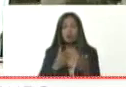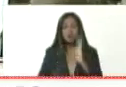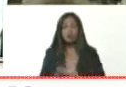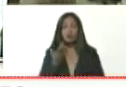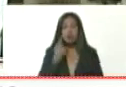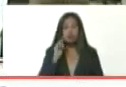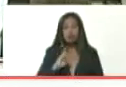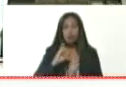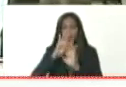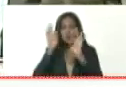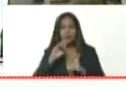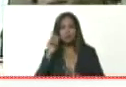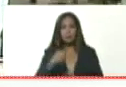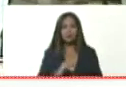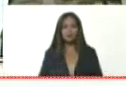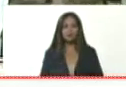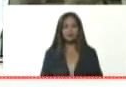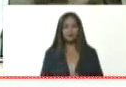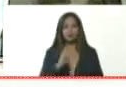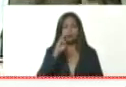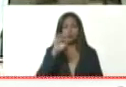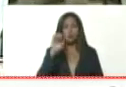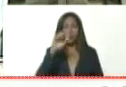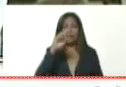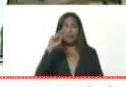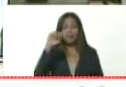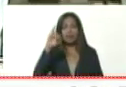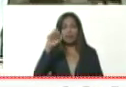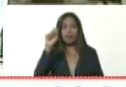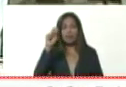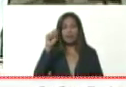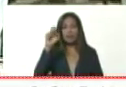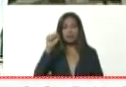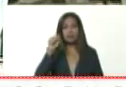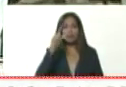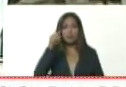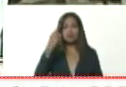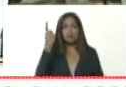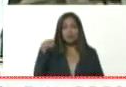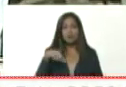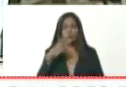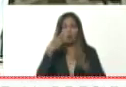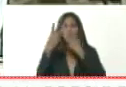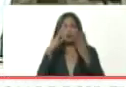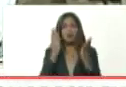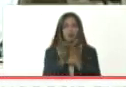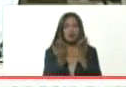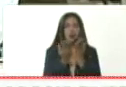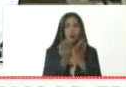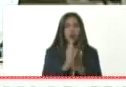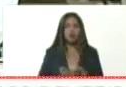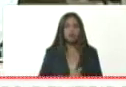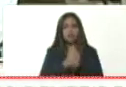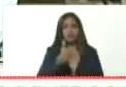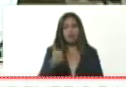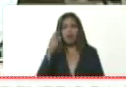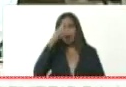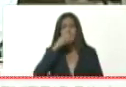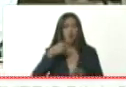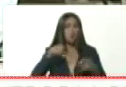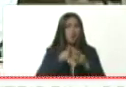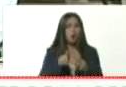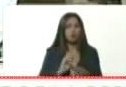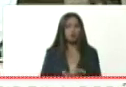y william también tenemos las ferias escolares de cada año